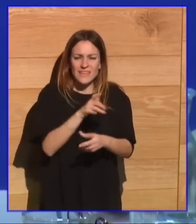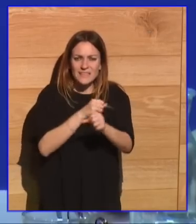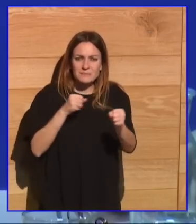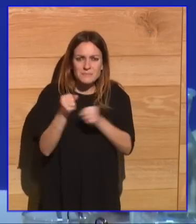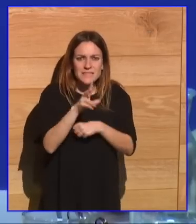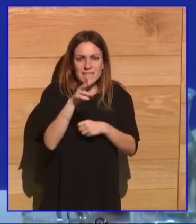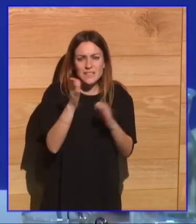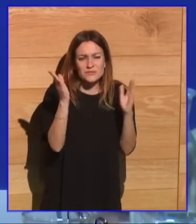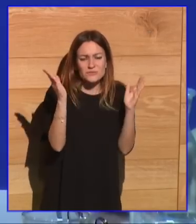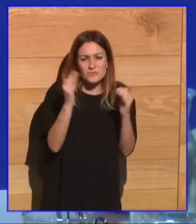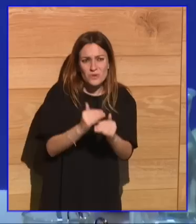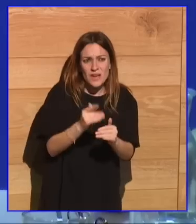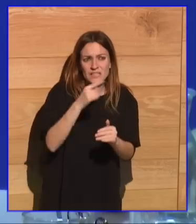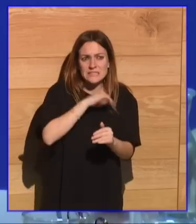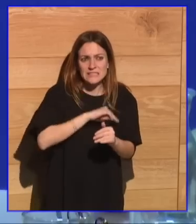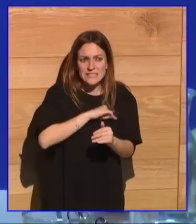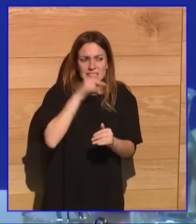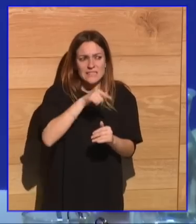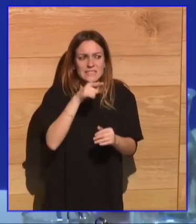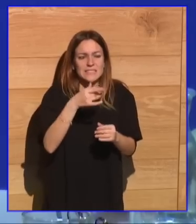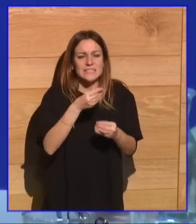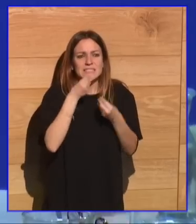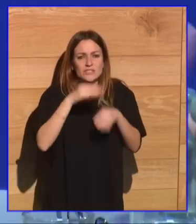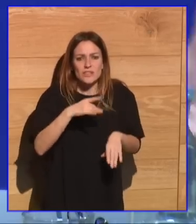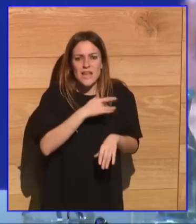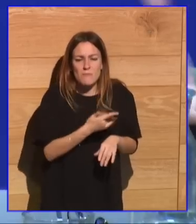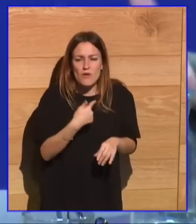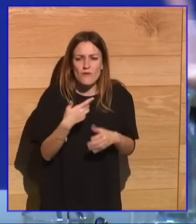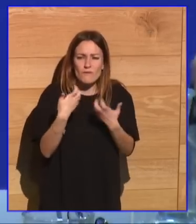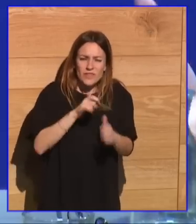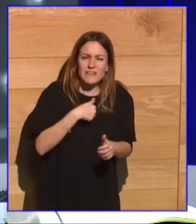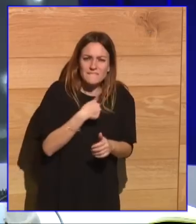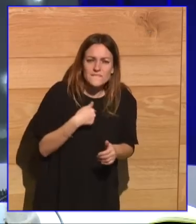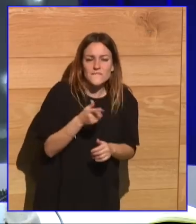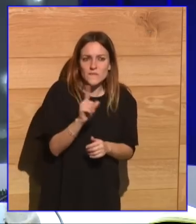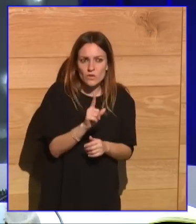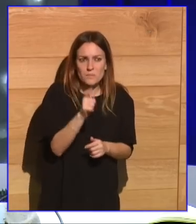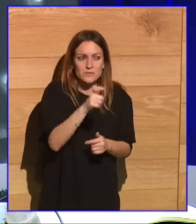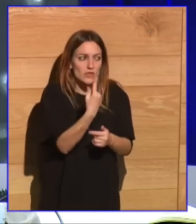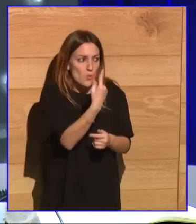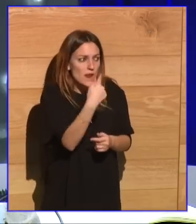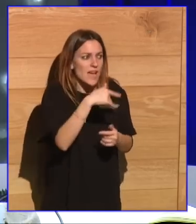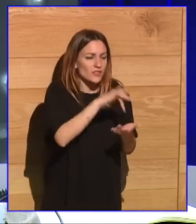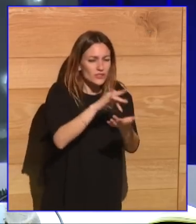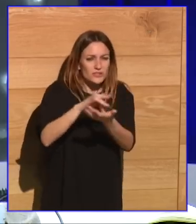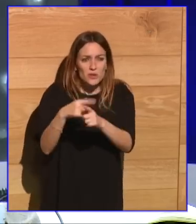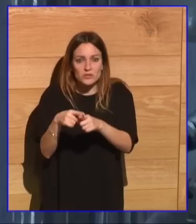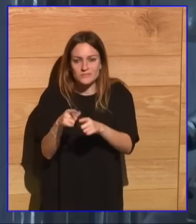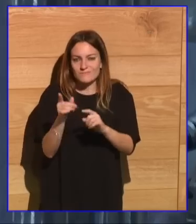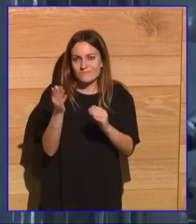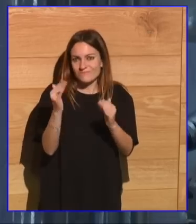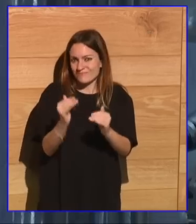no sientes que quiero que esta historia de amor funcione. A nadie le pasa demasiadas cosas, en fin. Es que al no